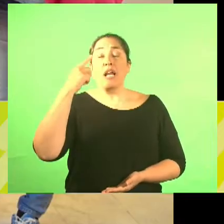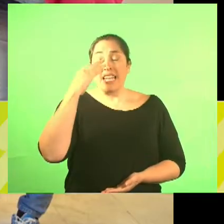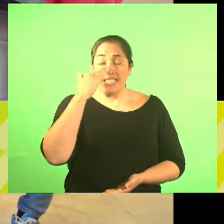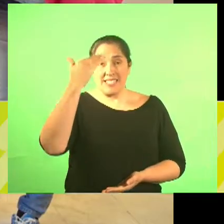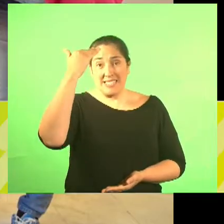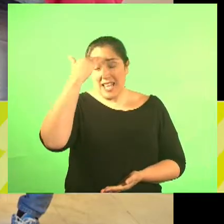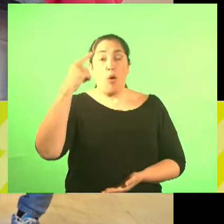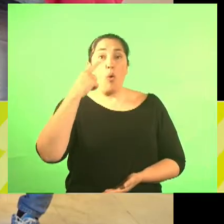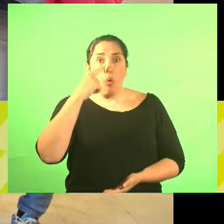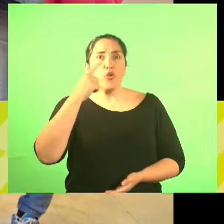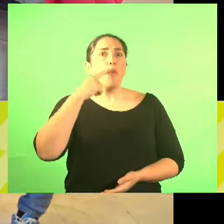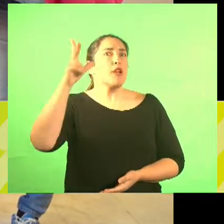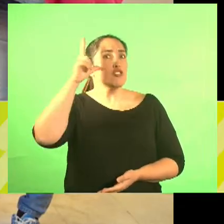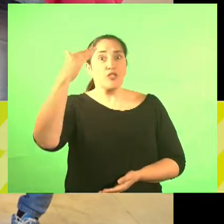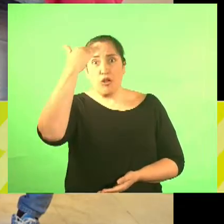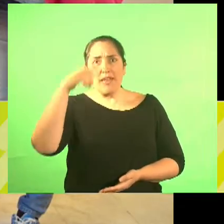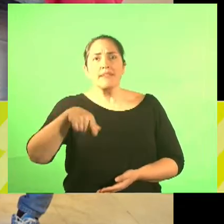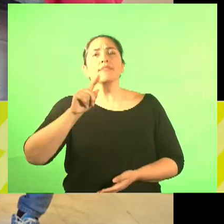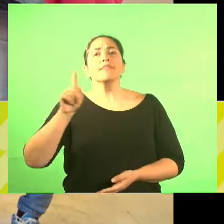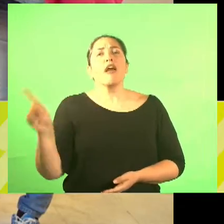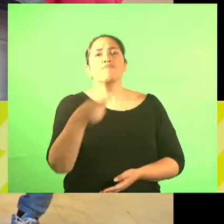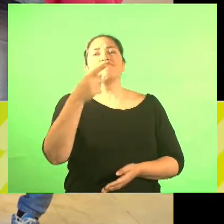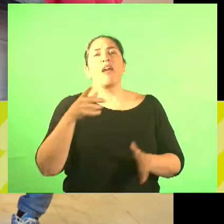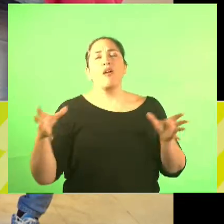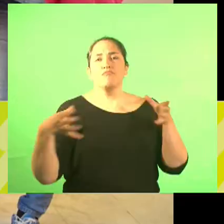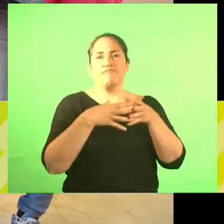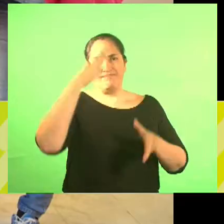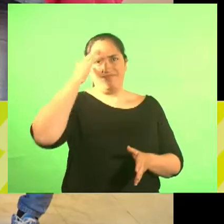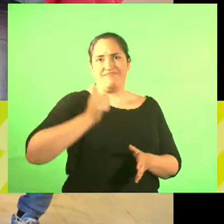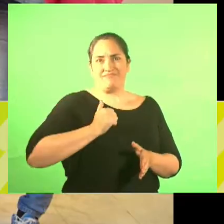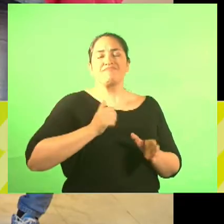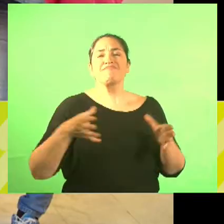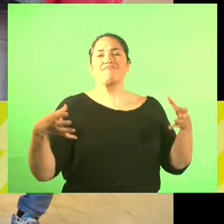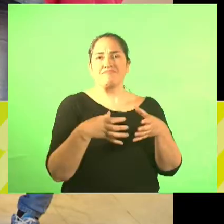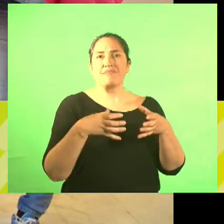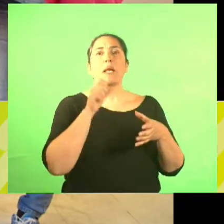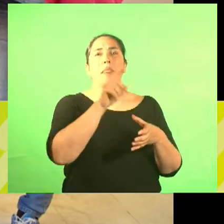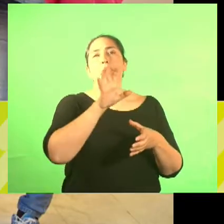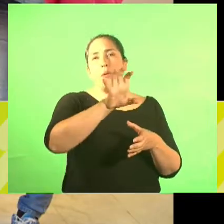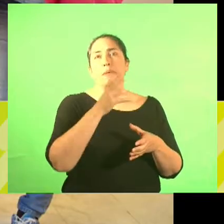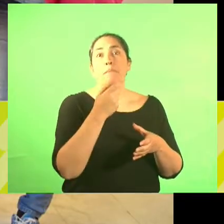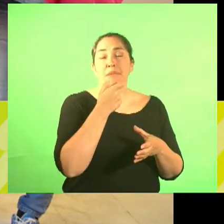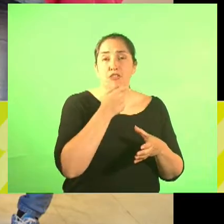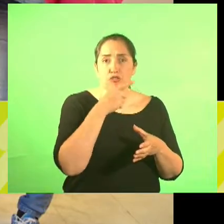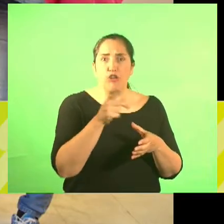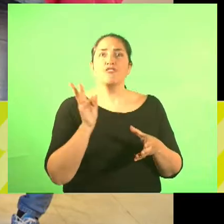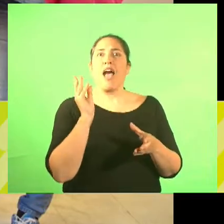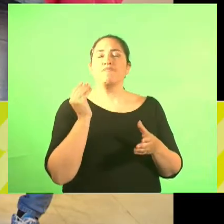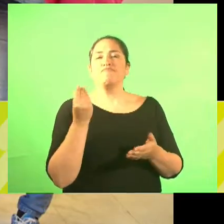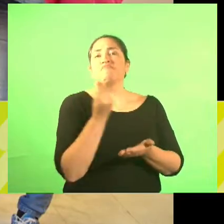de 1815 fue listado en la segunda compañía del Cuerpo Cívico de Pardos de Mendoza, a la que se